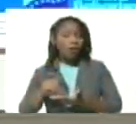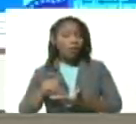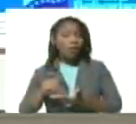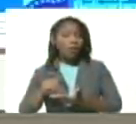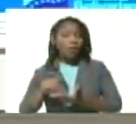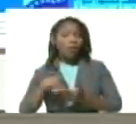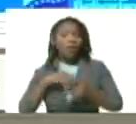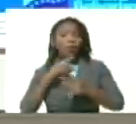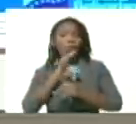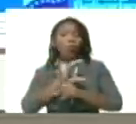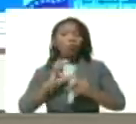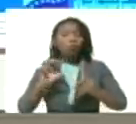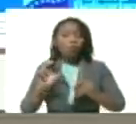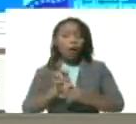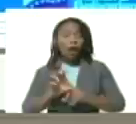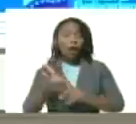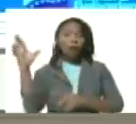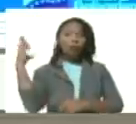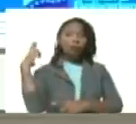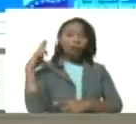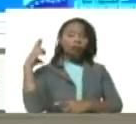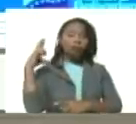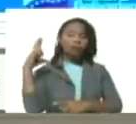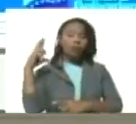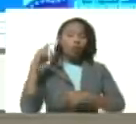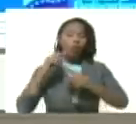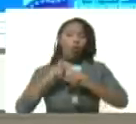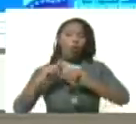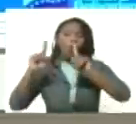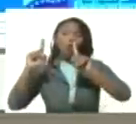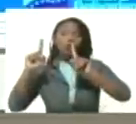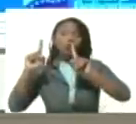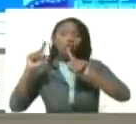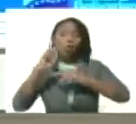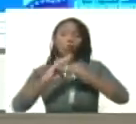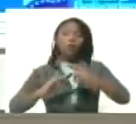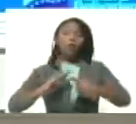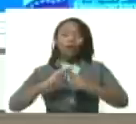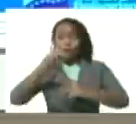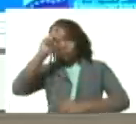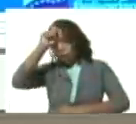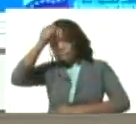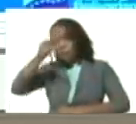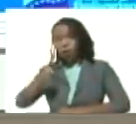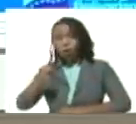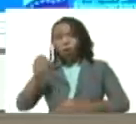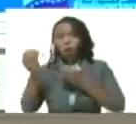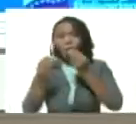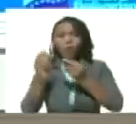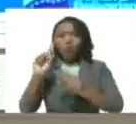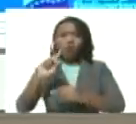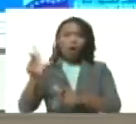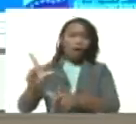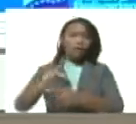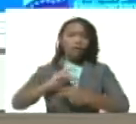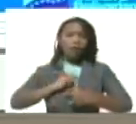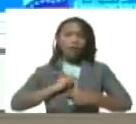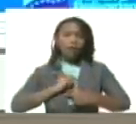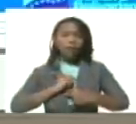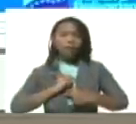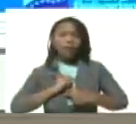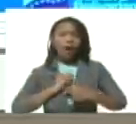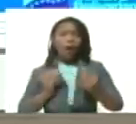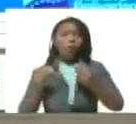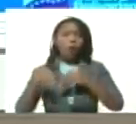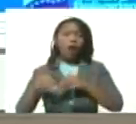étnicos, culturales, religiosos u otros motivos universalmente reconocidos como inaceptables, con arreglo al